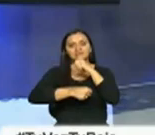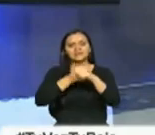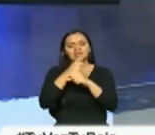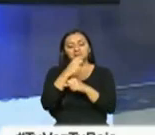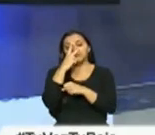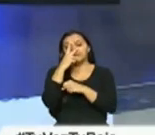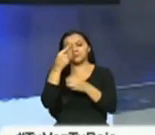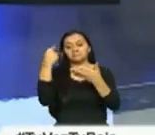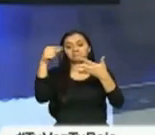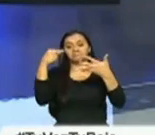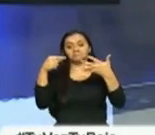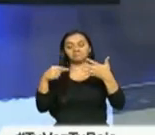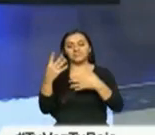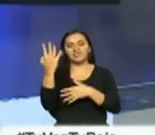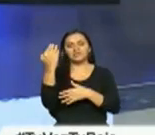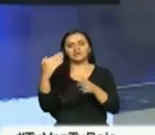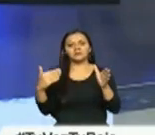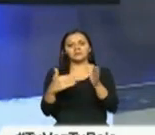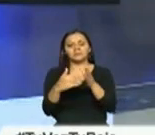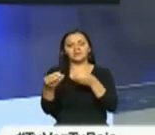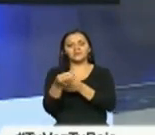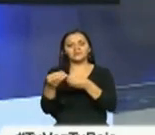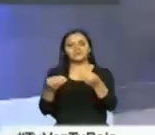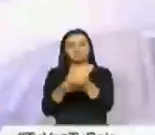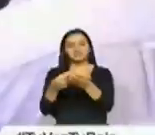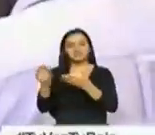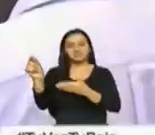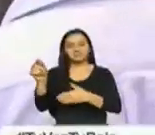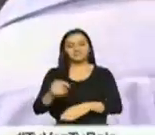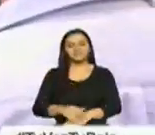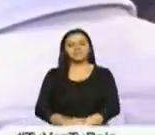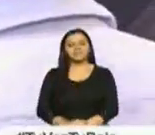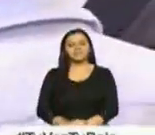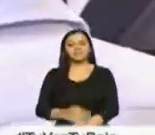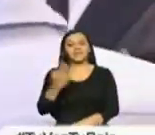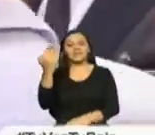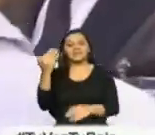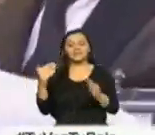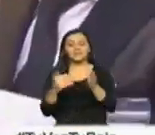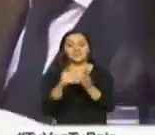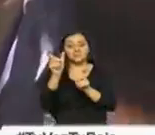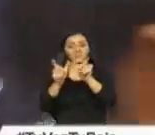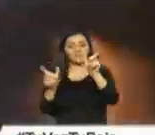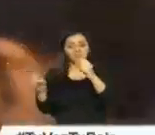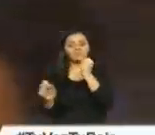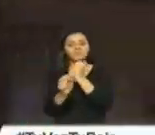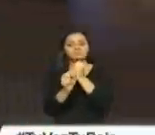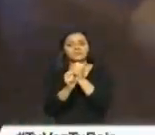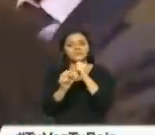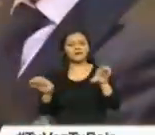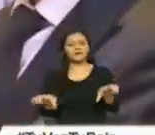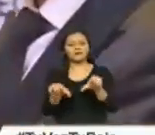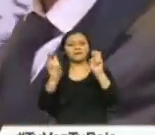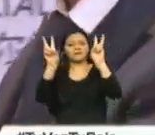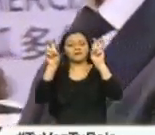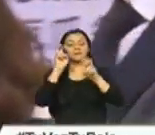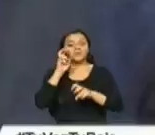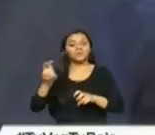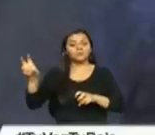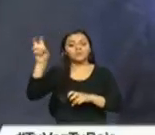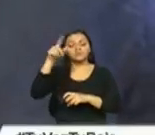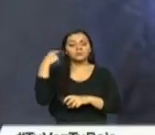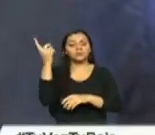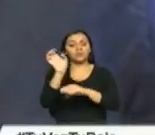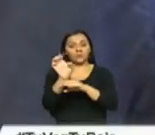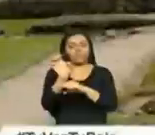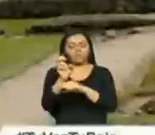espera calificar a 14.000 operadores. 14.000 personas que desarrollan actividades turísticas a nivel nacional